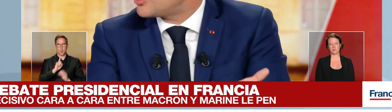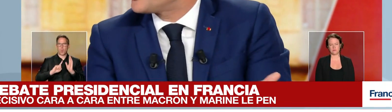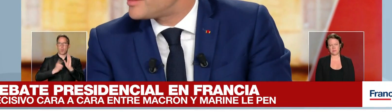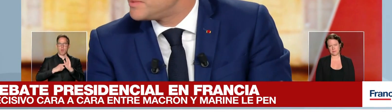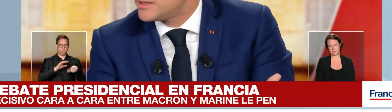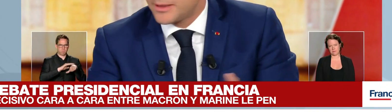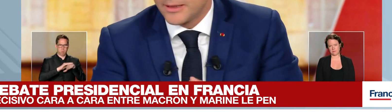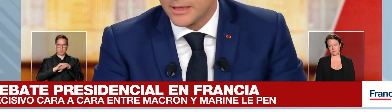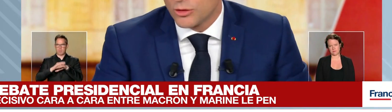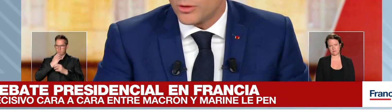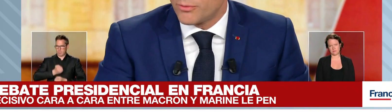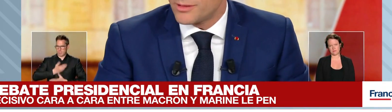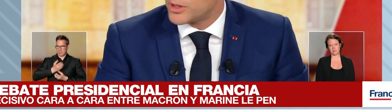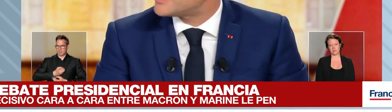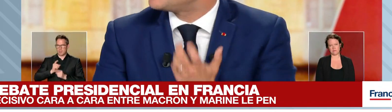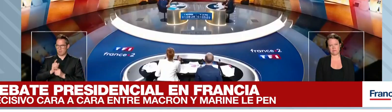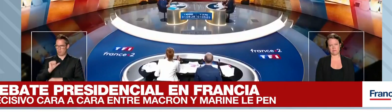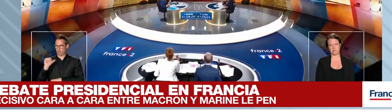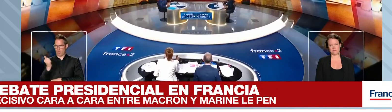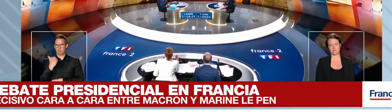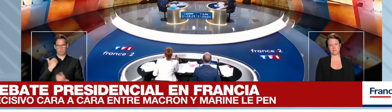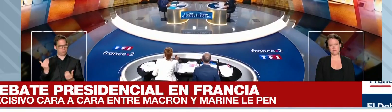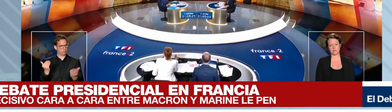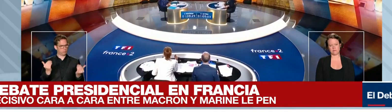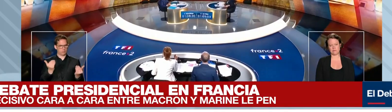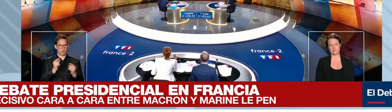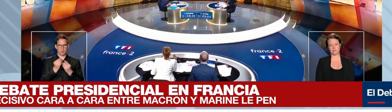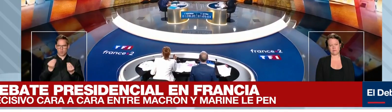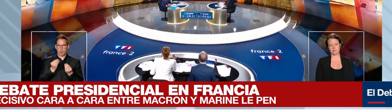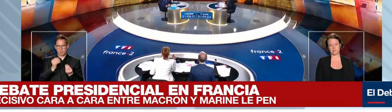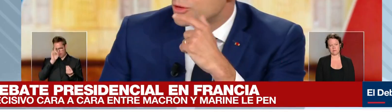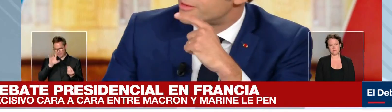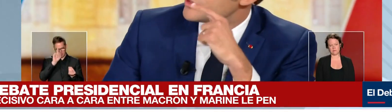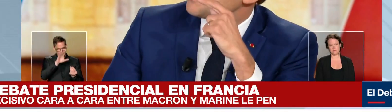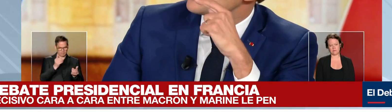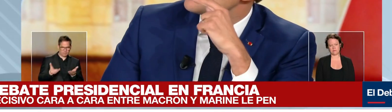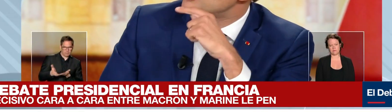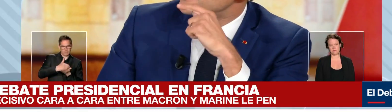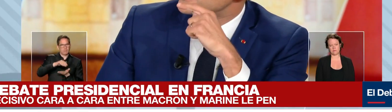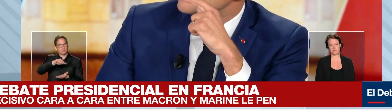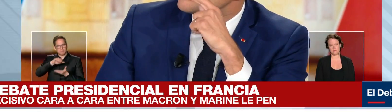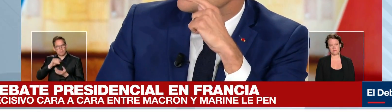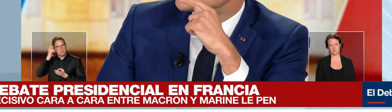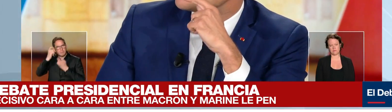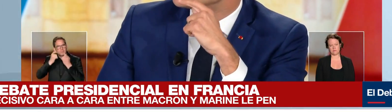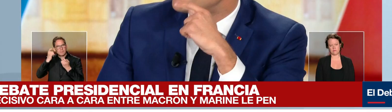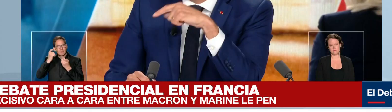expresar su sensibilidad sobre los medios y medidas para mejorar las instituciones. Lo segundo es que creo